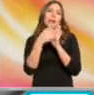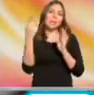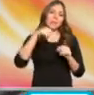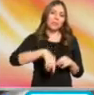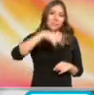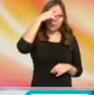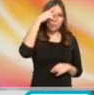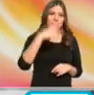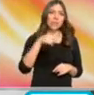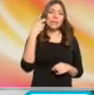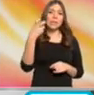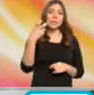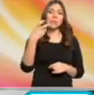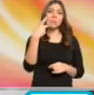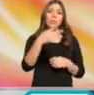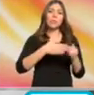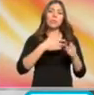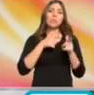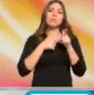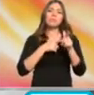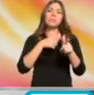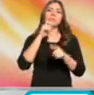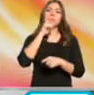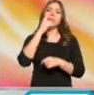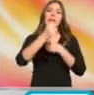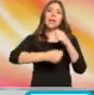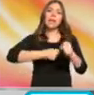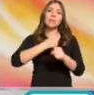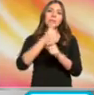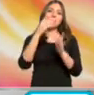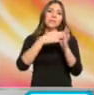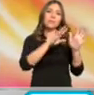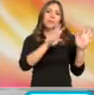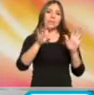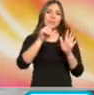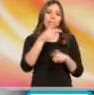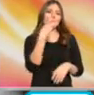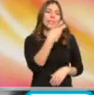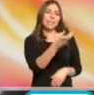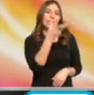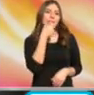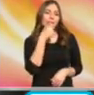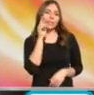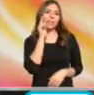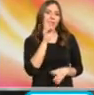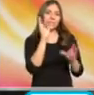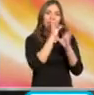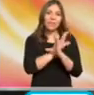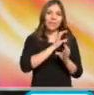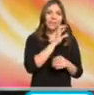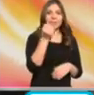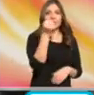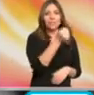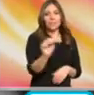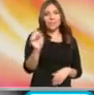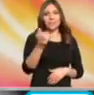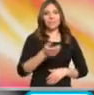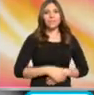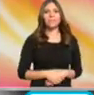con, mira, Nada más. ¿Con Enriquito. quién? Paul Anka, Tocayito. todas esas personas, esos Pero, cantantes pero. que